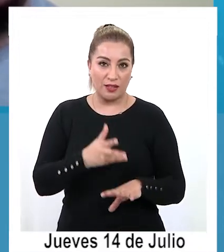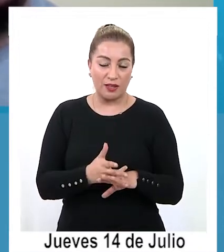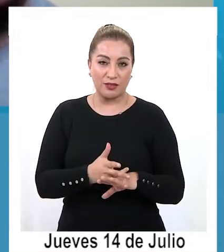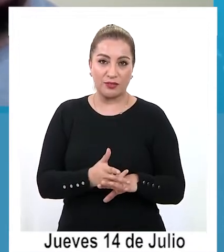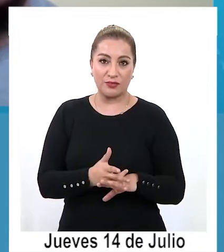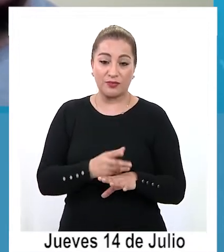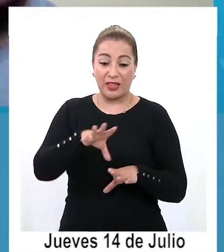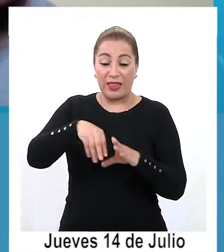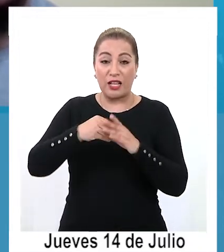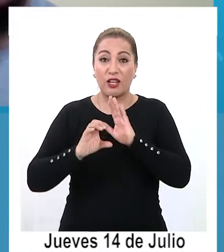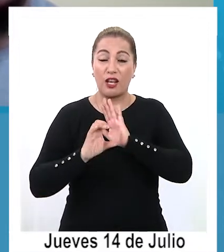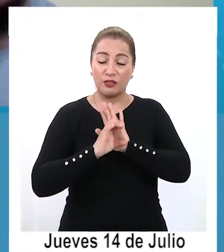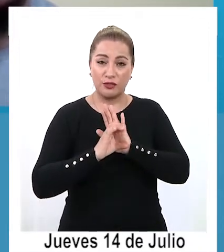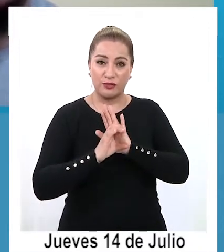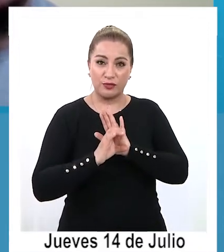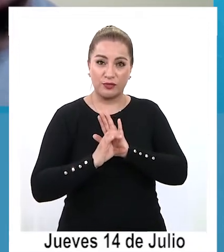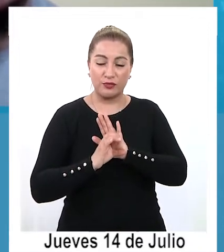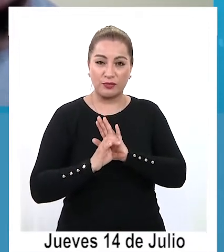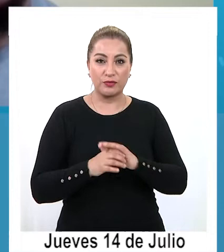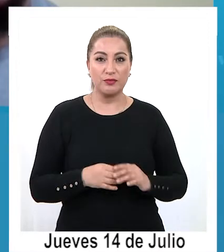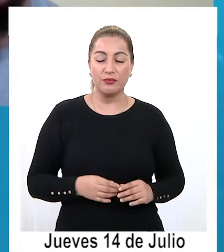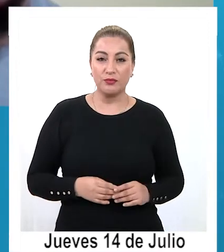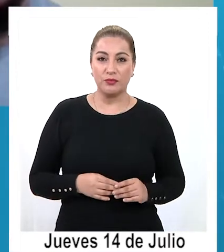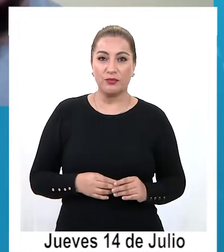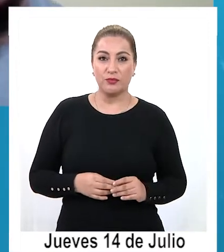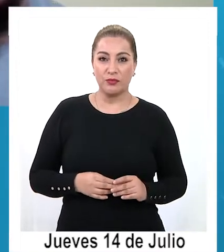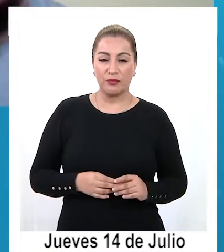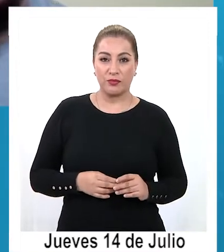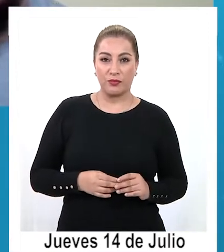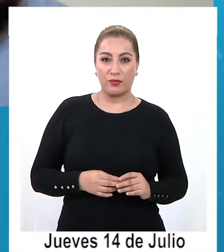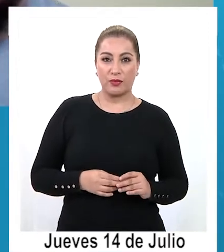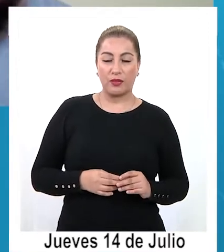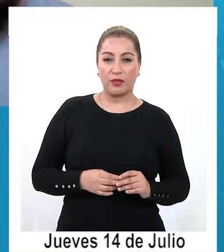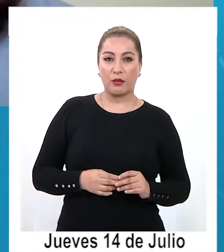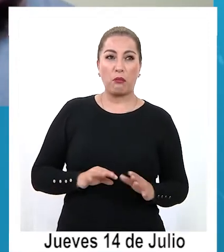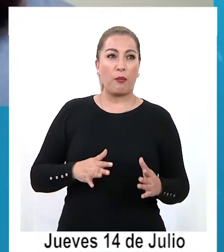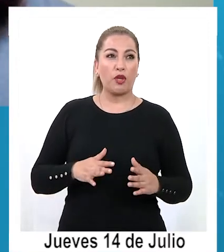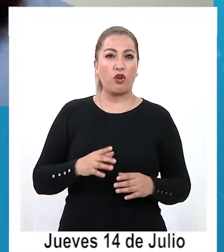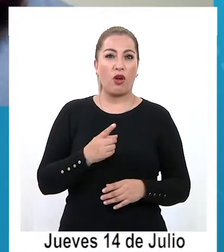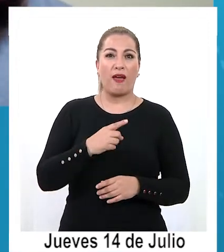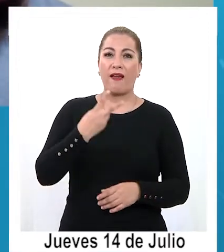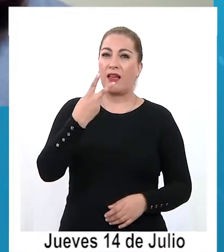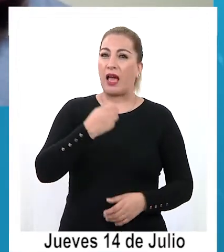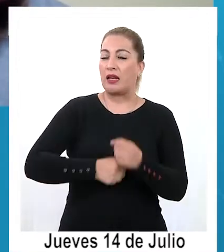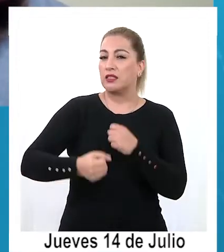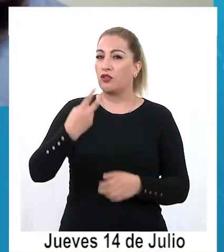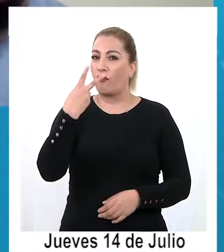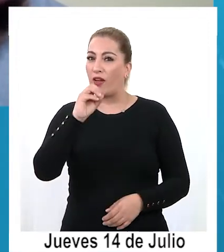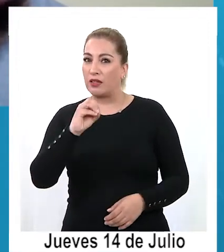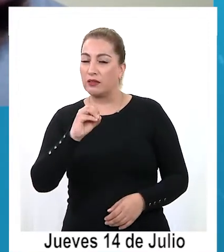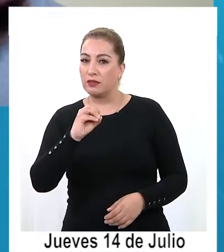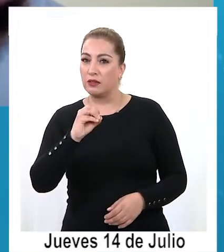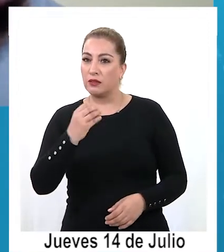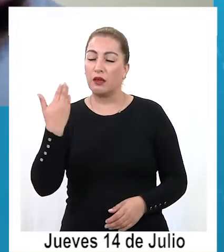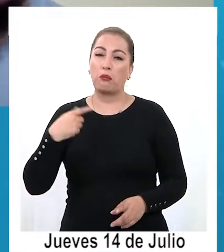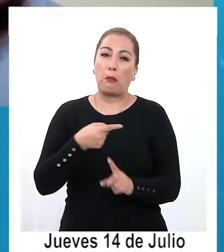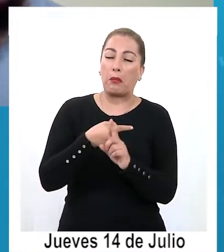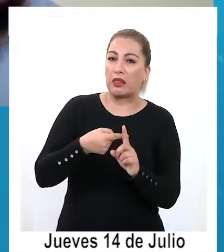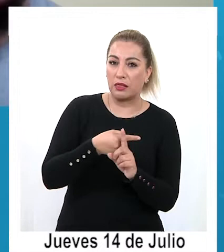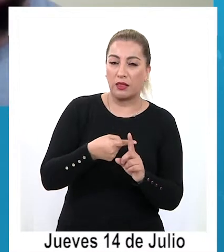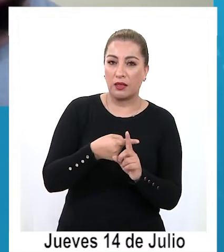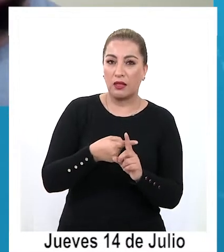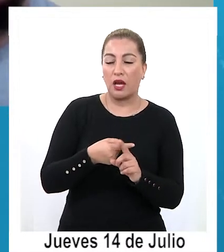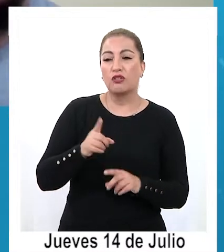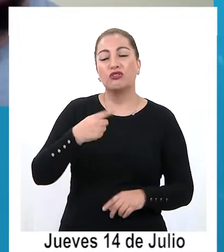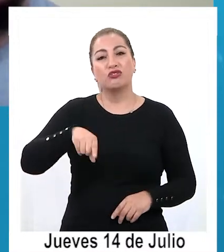las constituciones, por lo menos desde la primera mitad del siglo XX en adelante, cuando ya teníamos como un esquema de